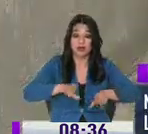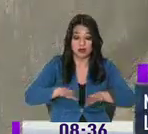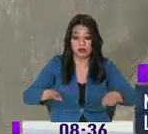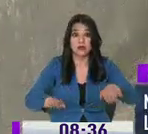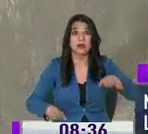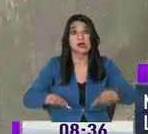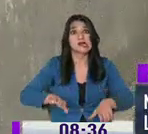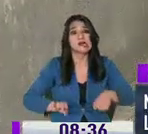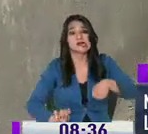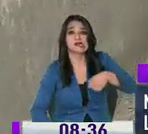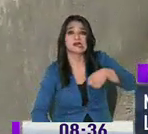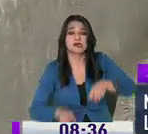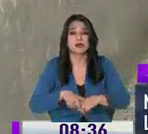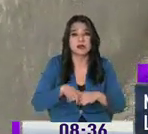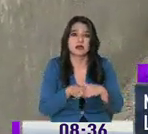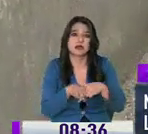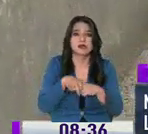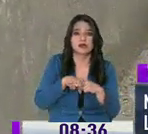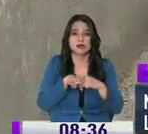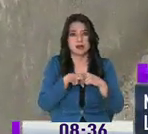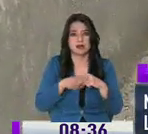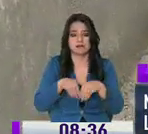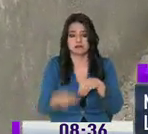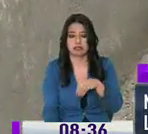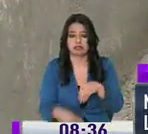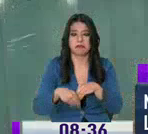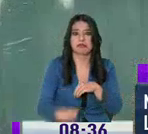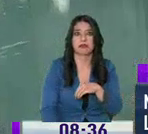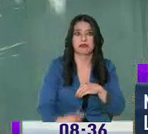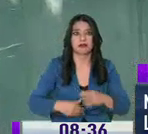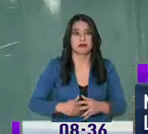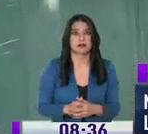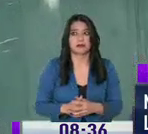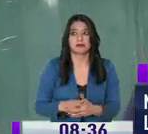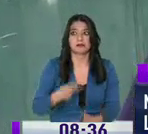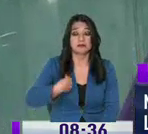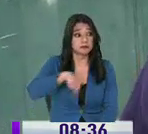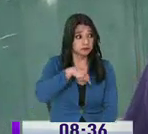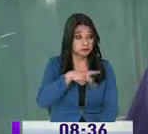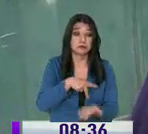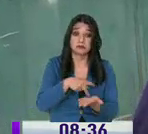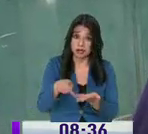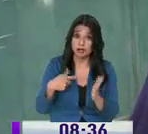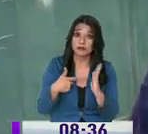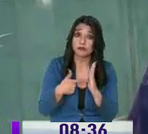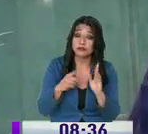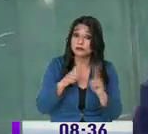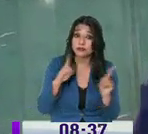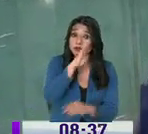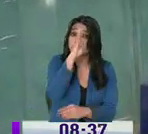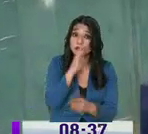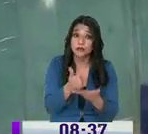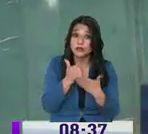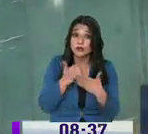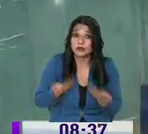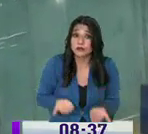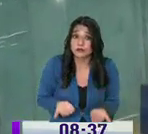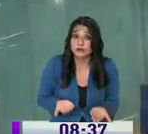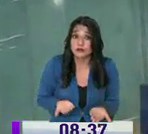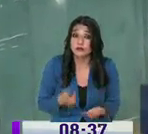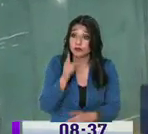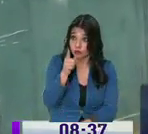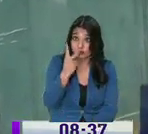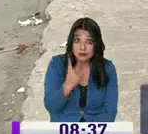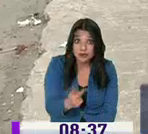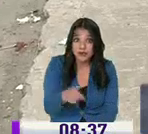tan destruida que se desprende en pedazos si alguien se sienta. Nosotros pagamos impuestos pero nunca tenemos ayuda, así como usted lo